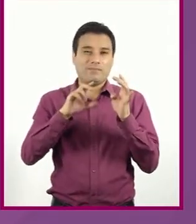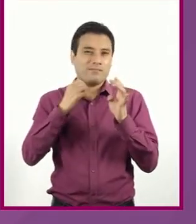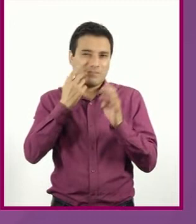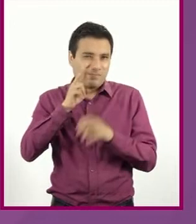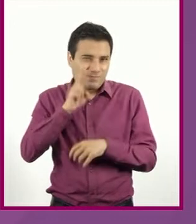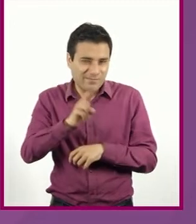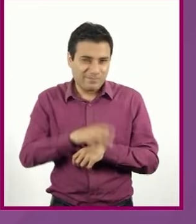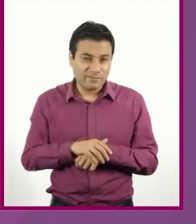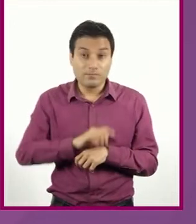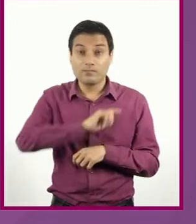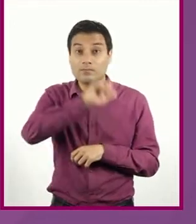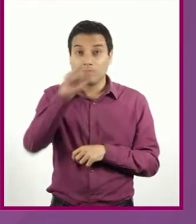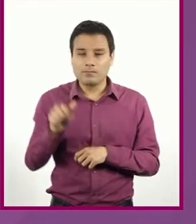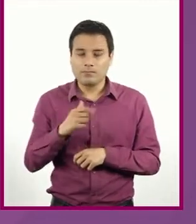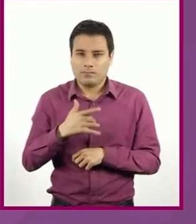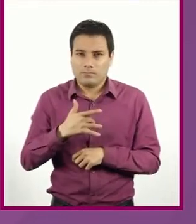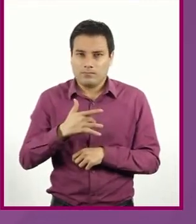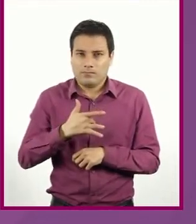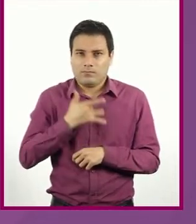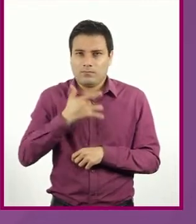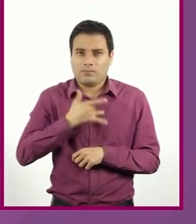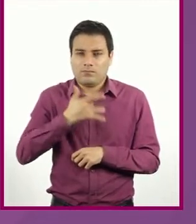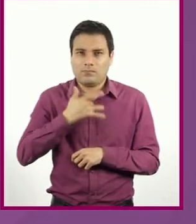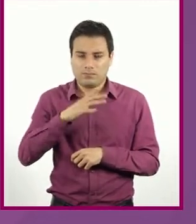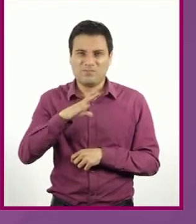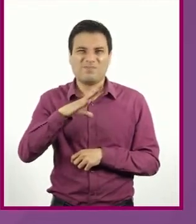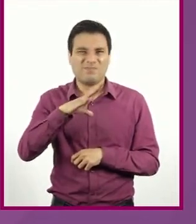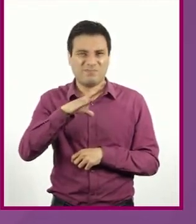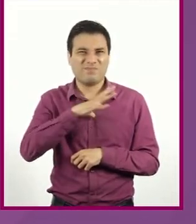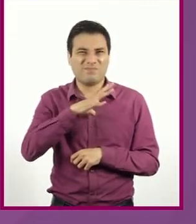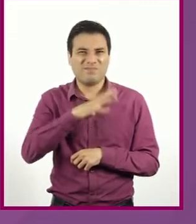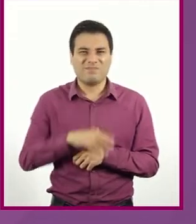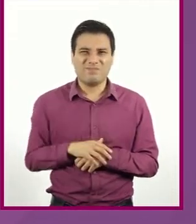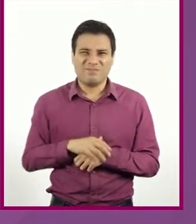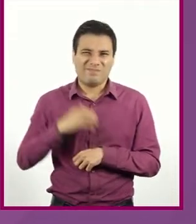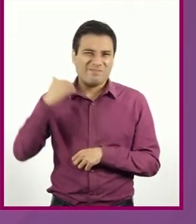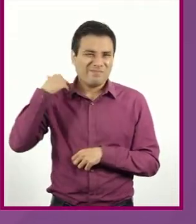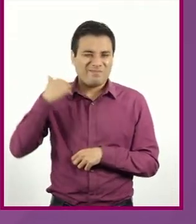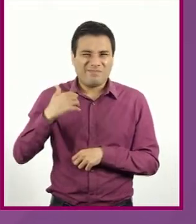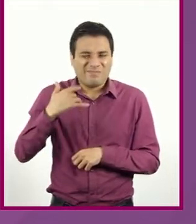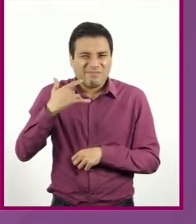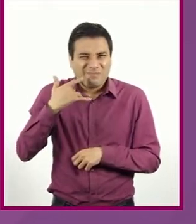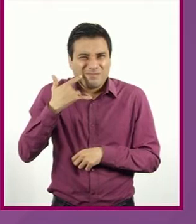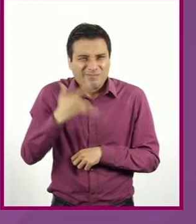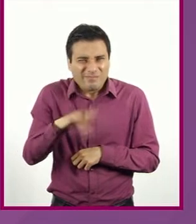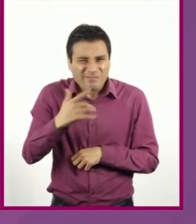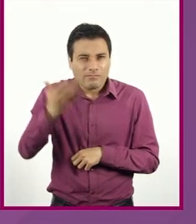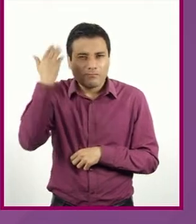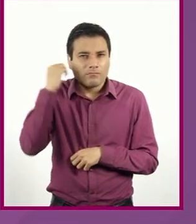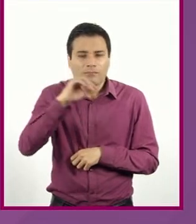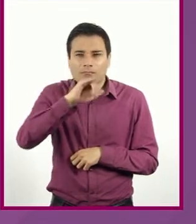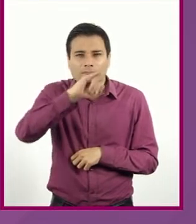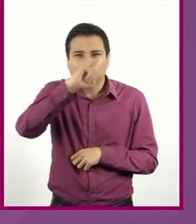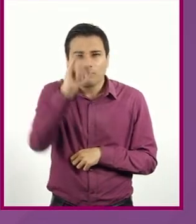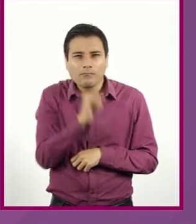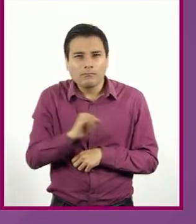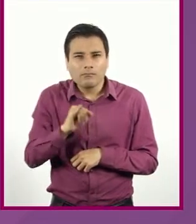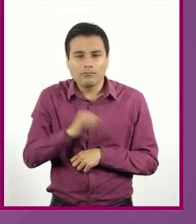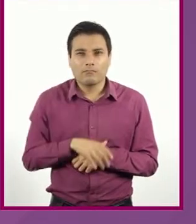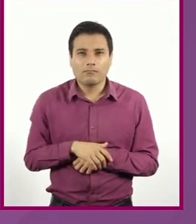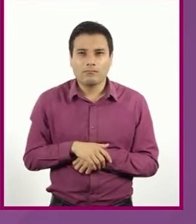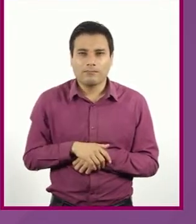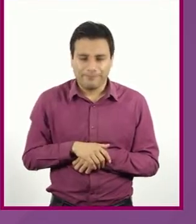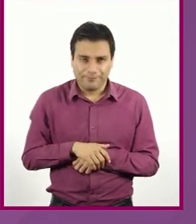detuvo cuando de pronto sintió en el costado una pequeña punzada de un dolor que nunca había sentido antes. Volvió